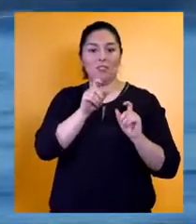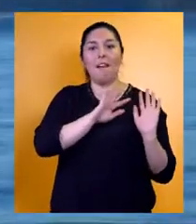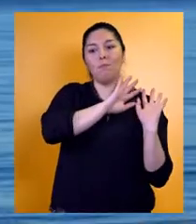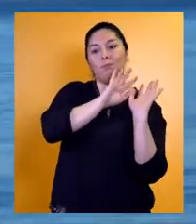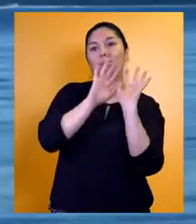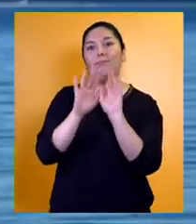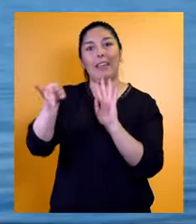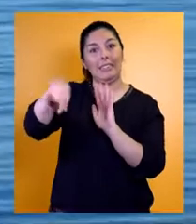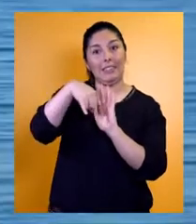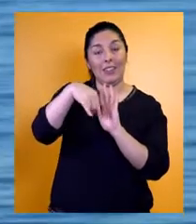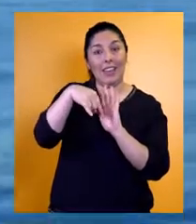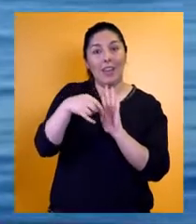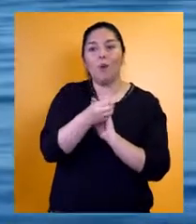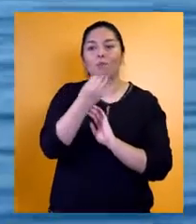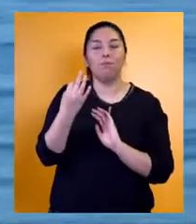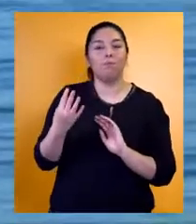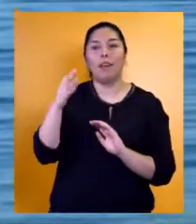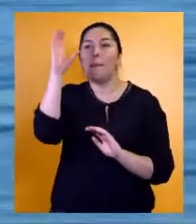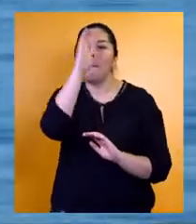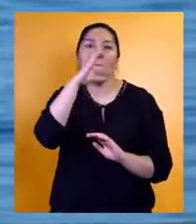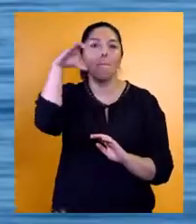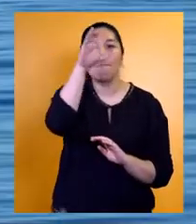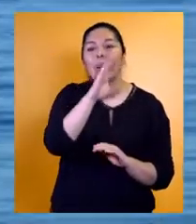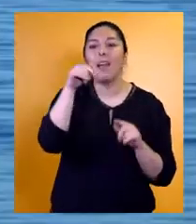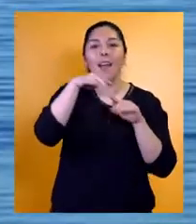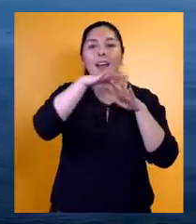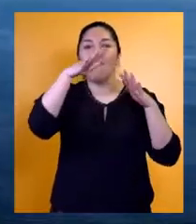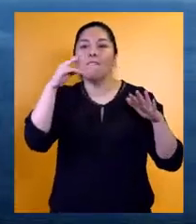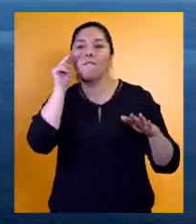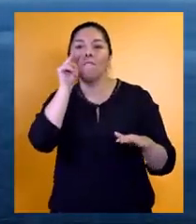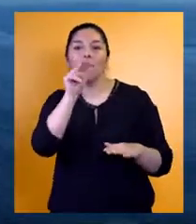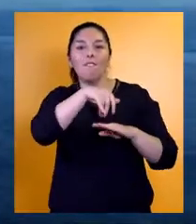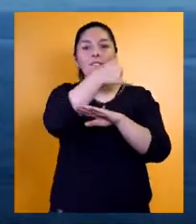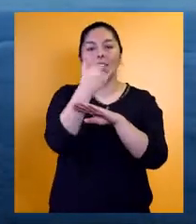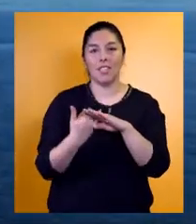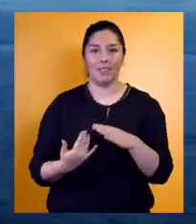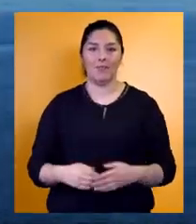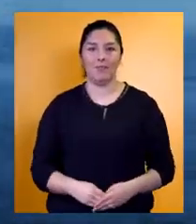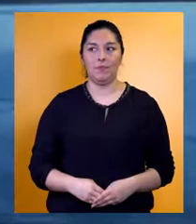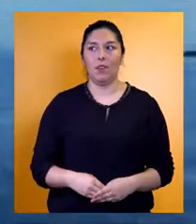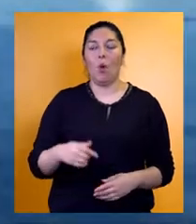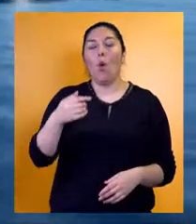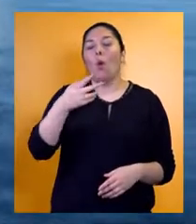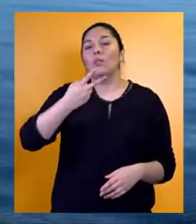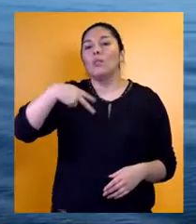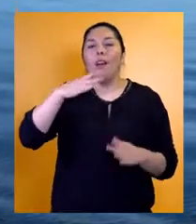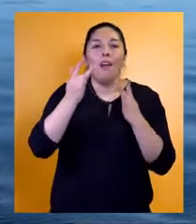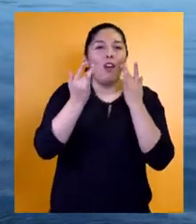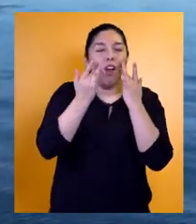turismo y la investigación de la gran cantidad de ellas que han circulado en nuestros mares.